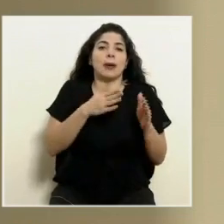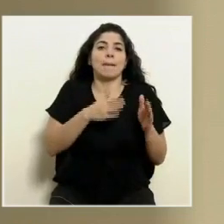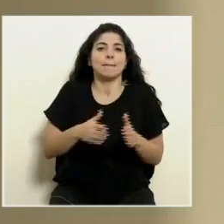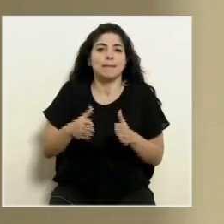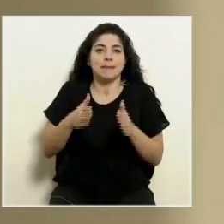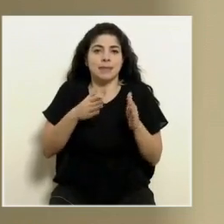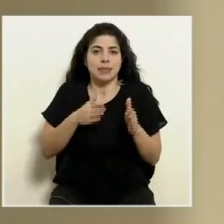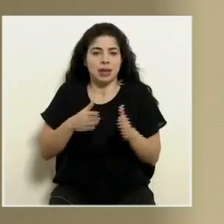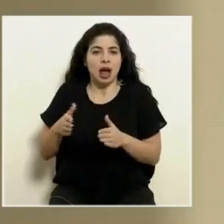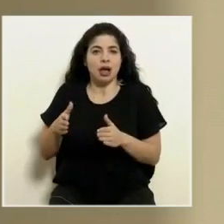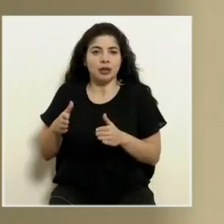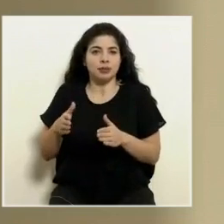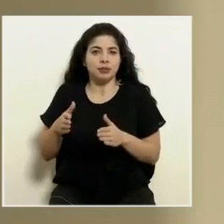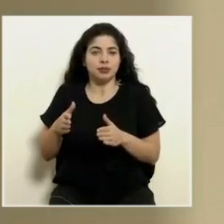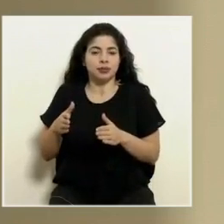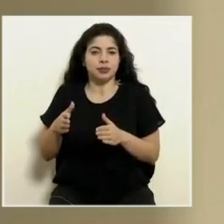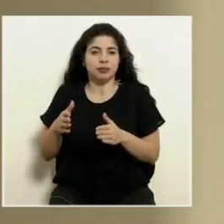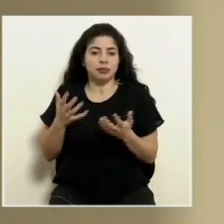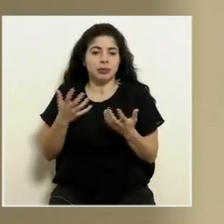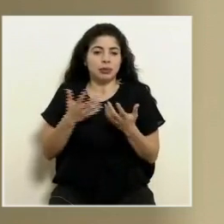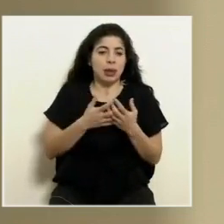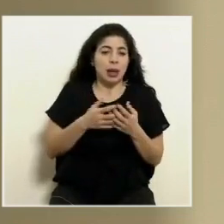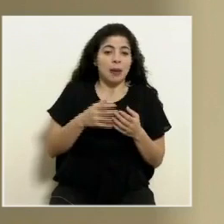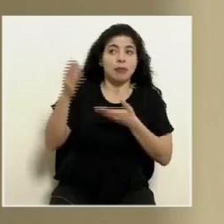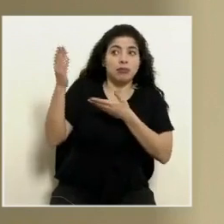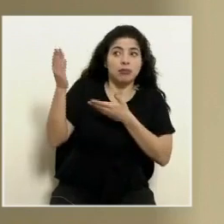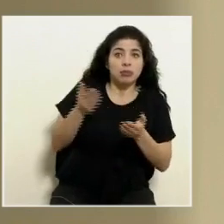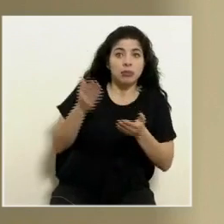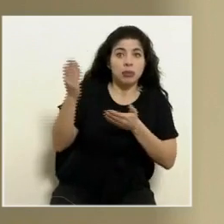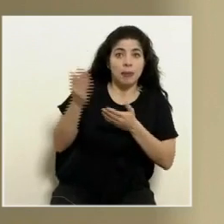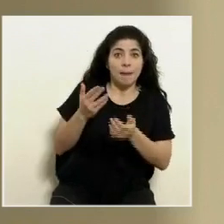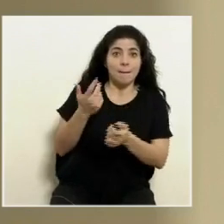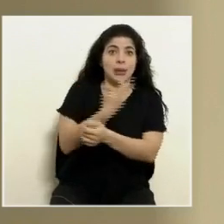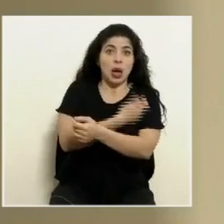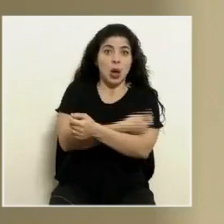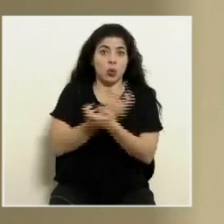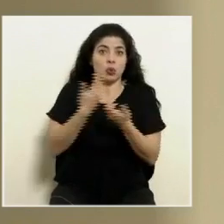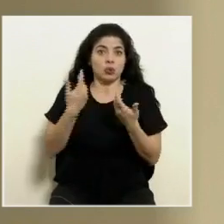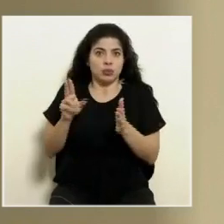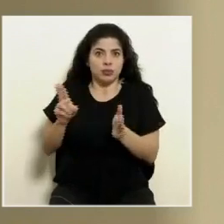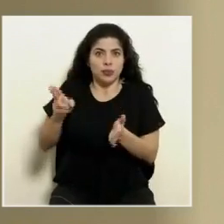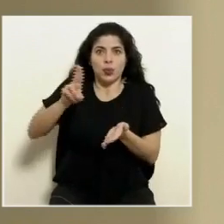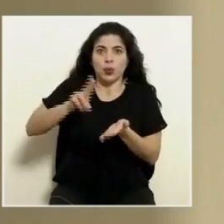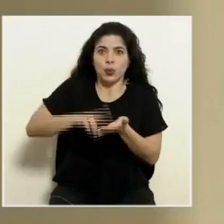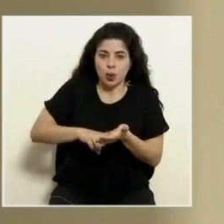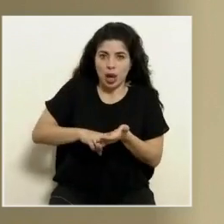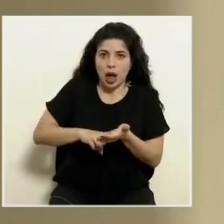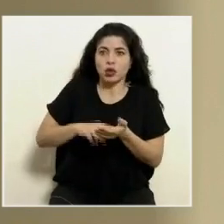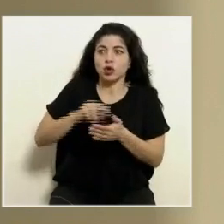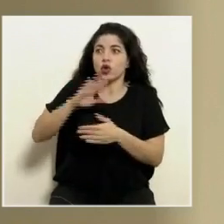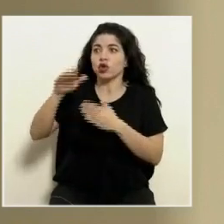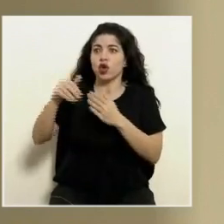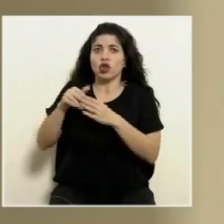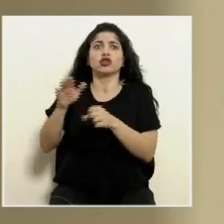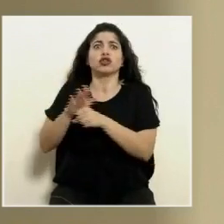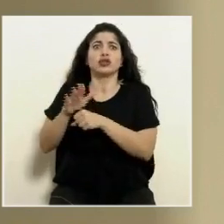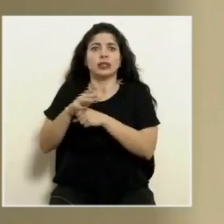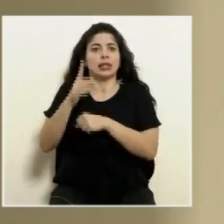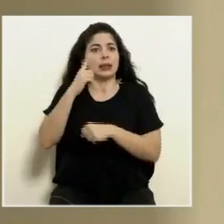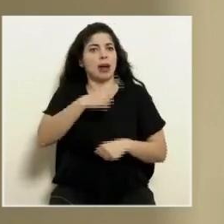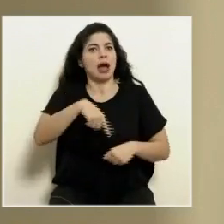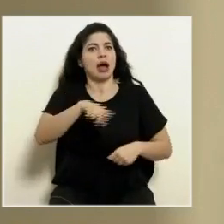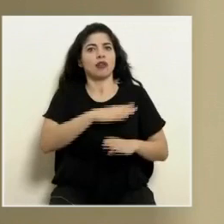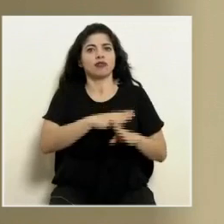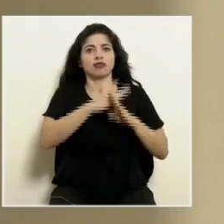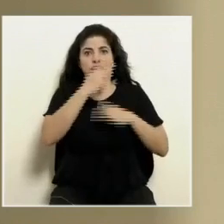de acuerdo a los posibles ingresos de vacunas. Ya están en contrato y están contratadas las dosis necesarias para alcanzar la inmunidad de rebaño